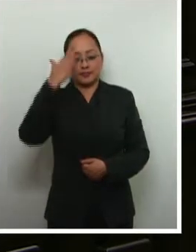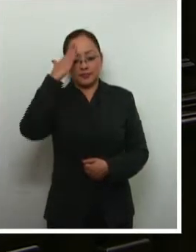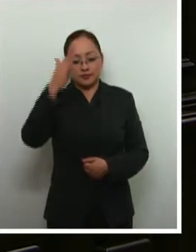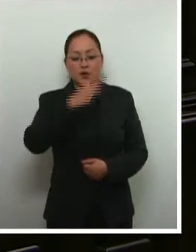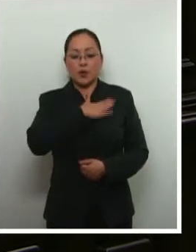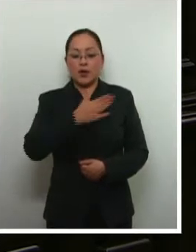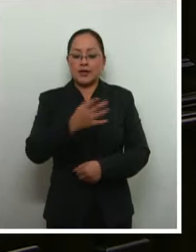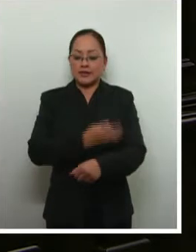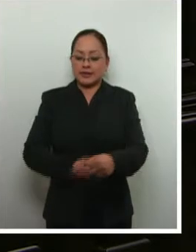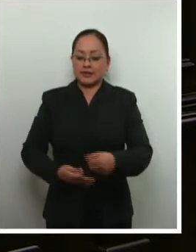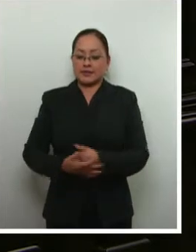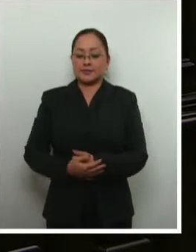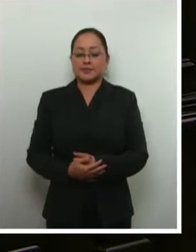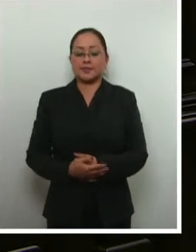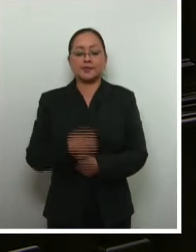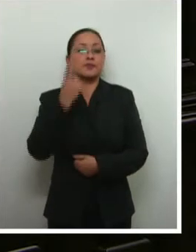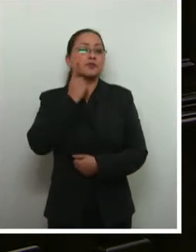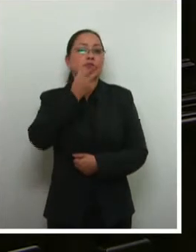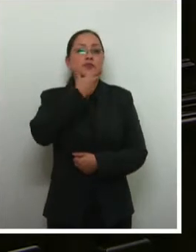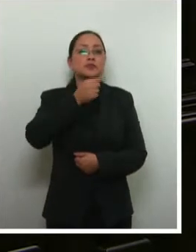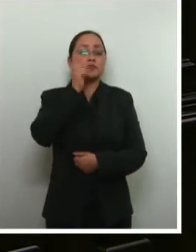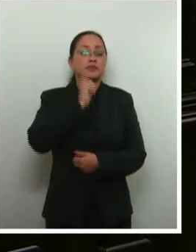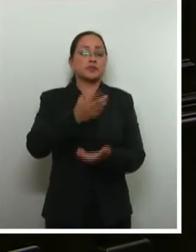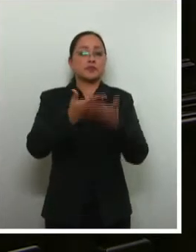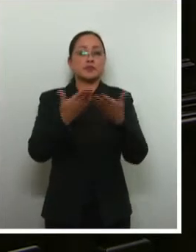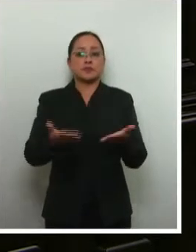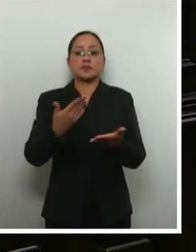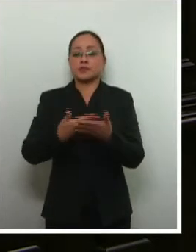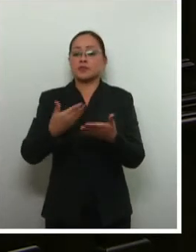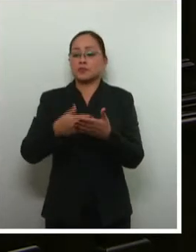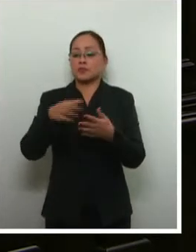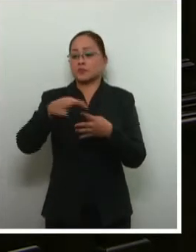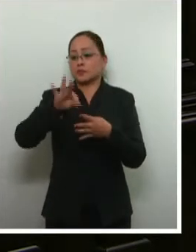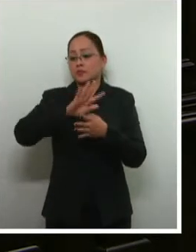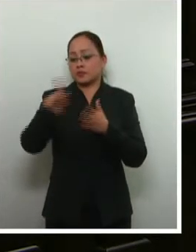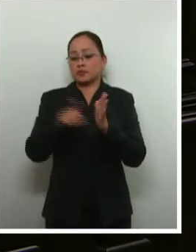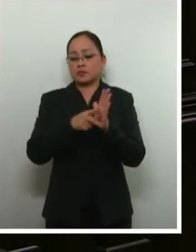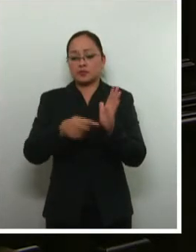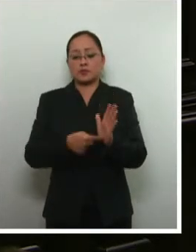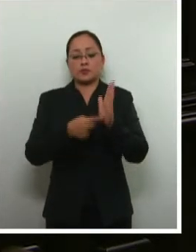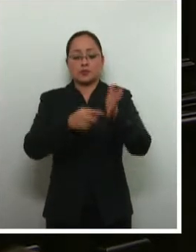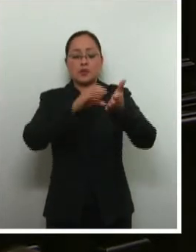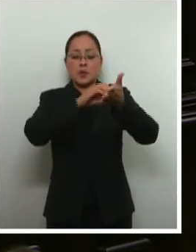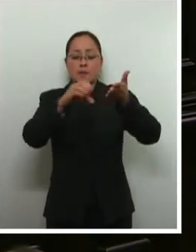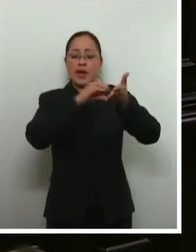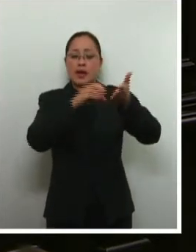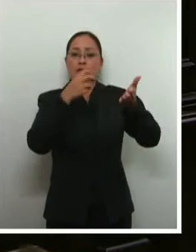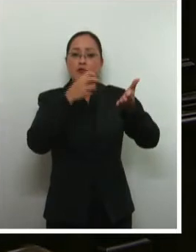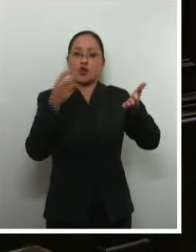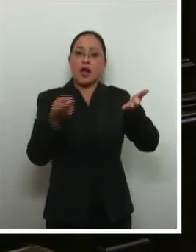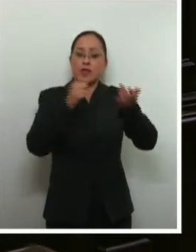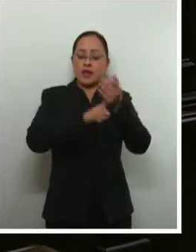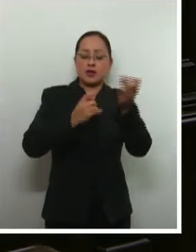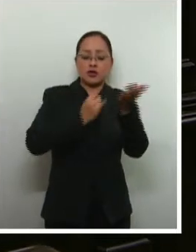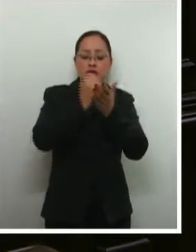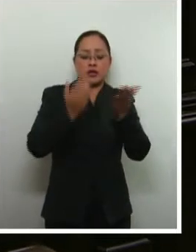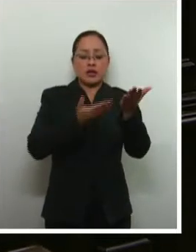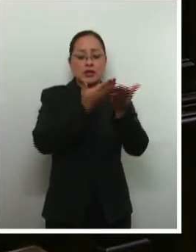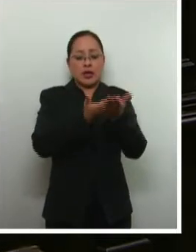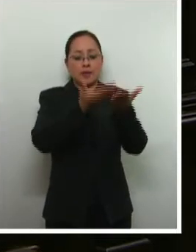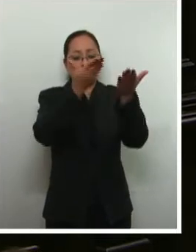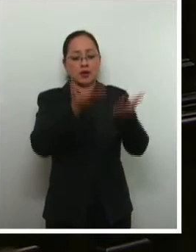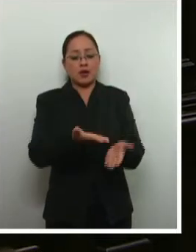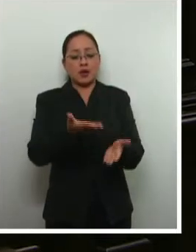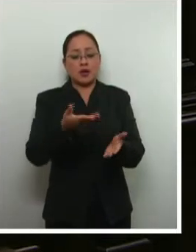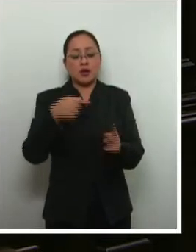Hola, buenas tardes, diputadas y diputados. La reserva que presento tiene que ver con un párrafo que está incluido en el dictamen, en